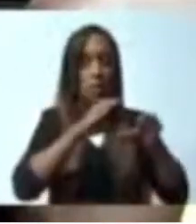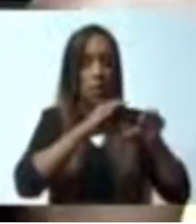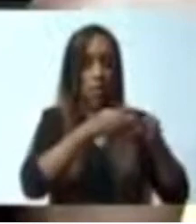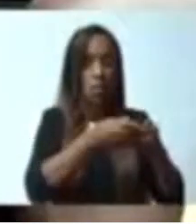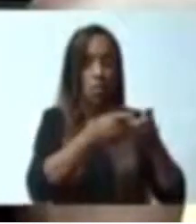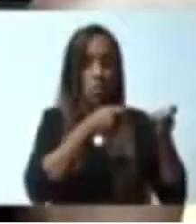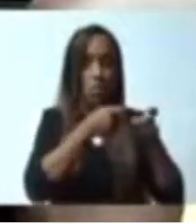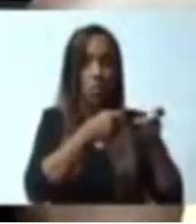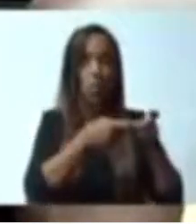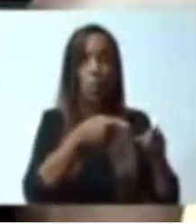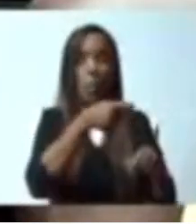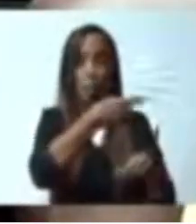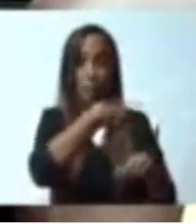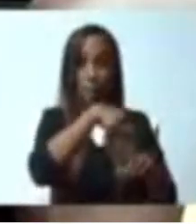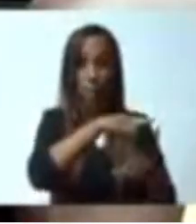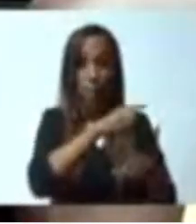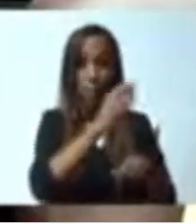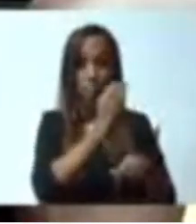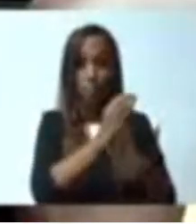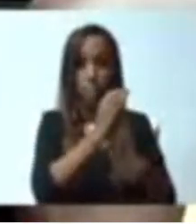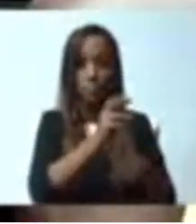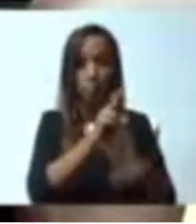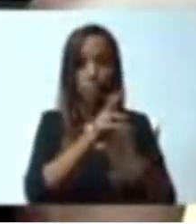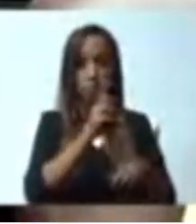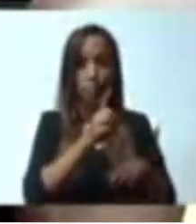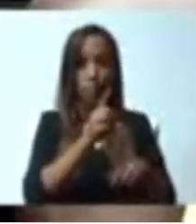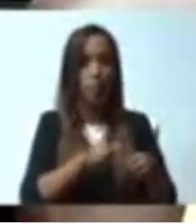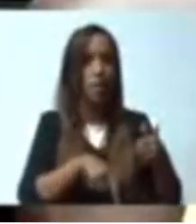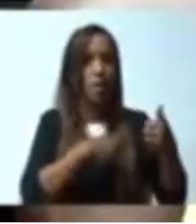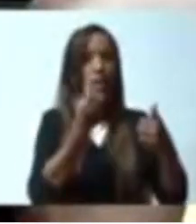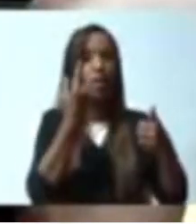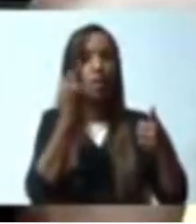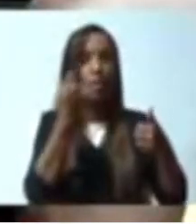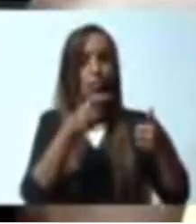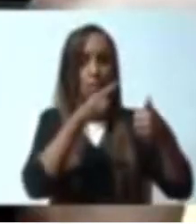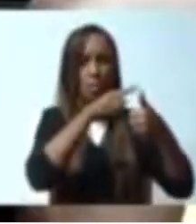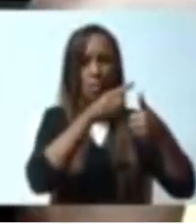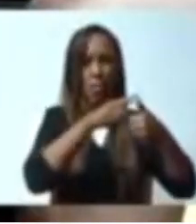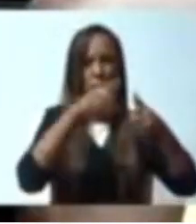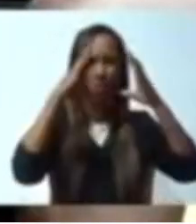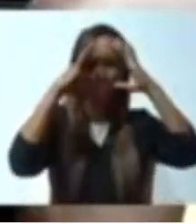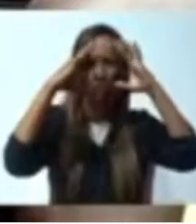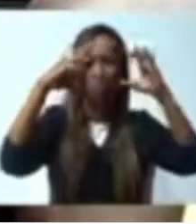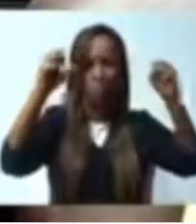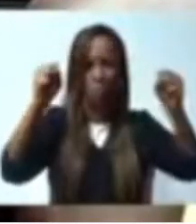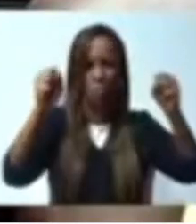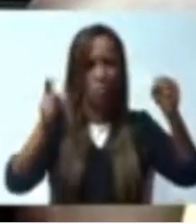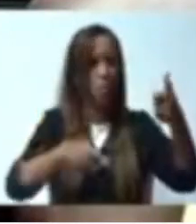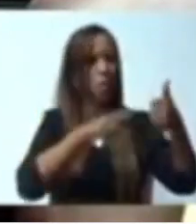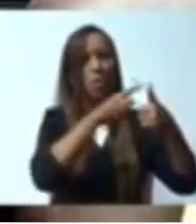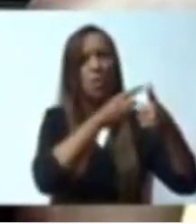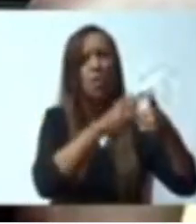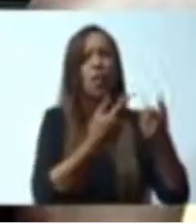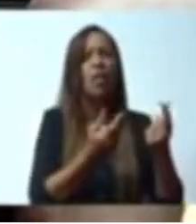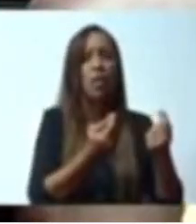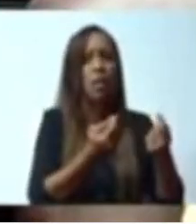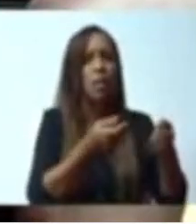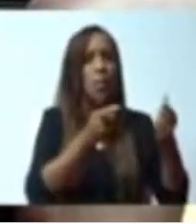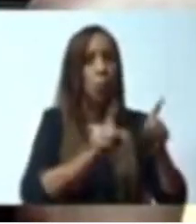vicepresidente y demás miembros. Y esto yo creo que puede servir la aprobación de esta ley